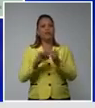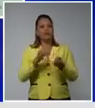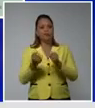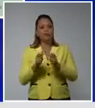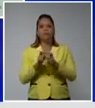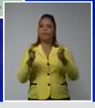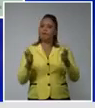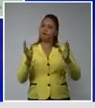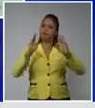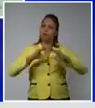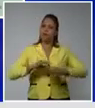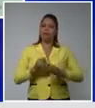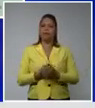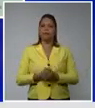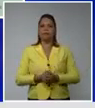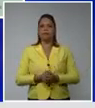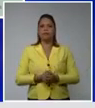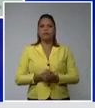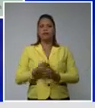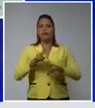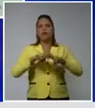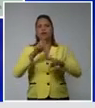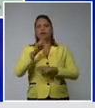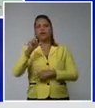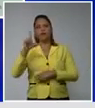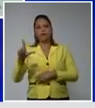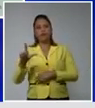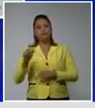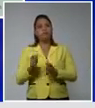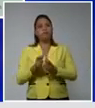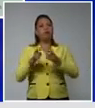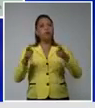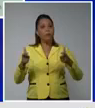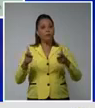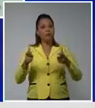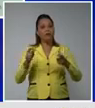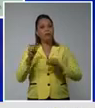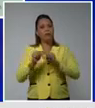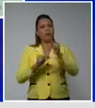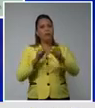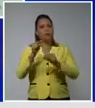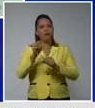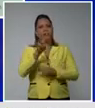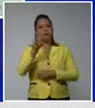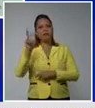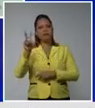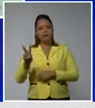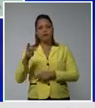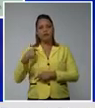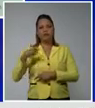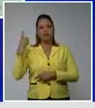incremento. Holguín incrementa discretamente a 32 casos autóctonos ayer.